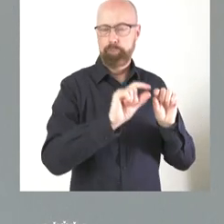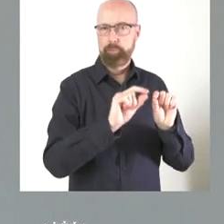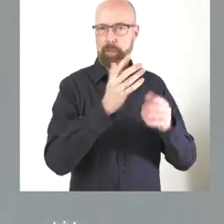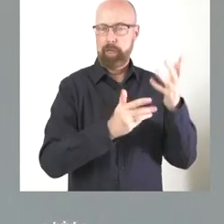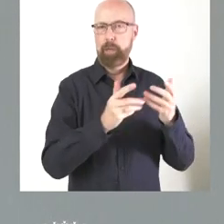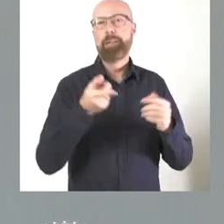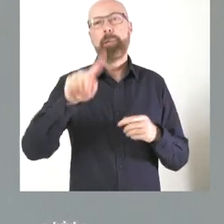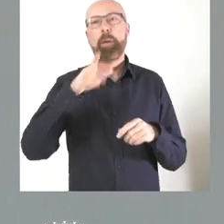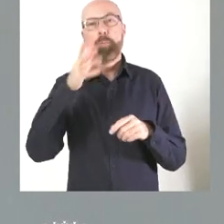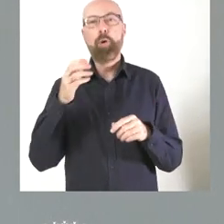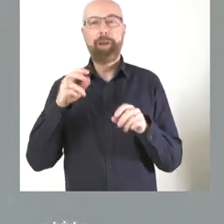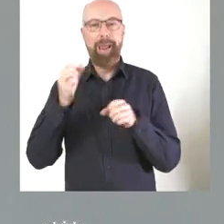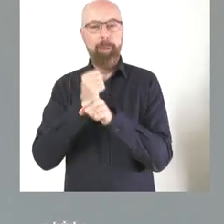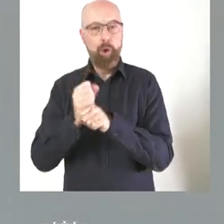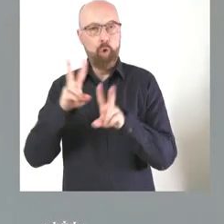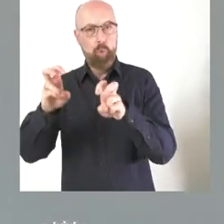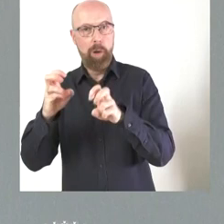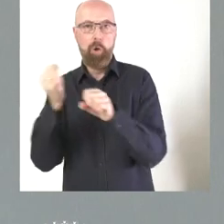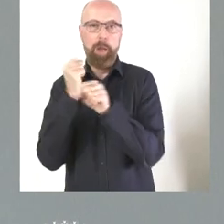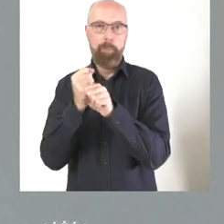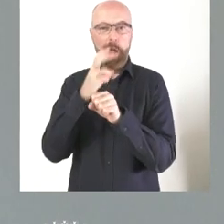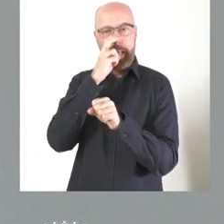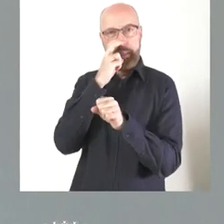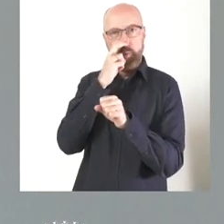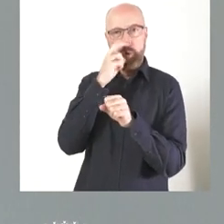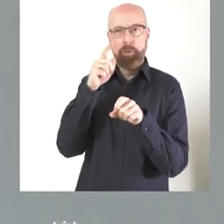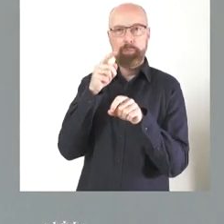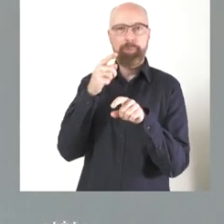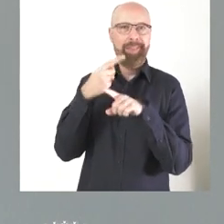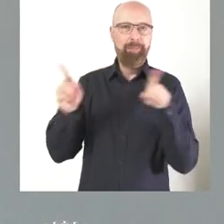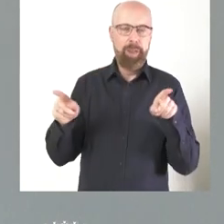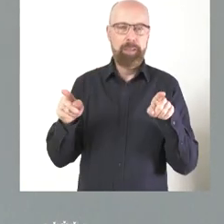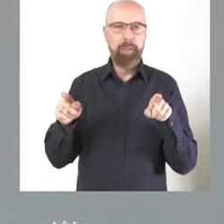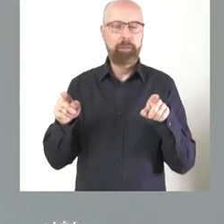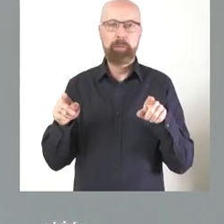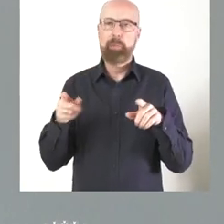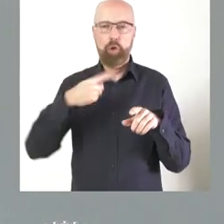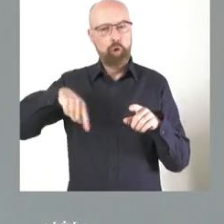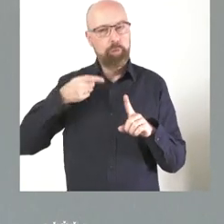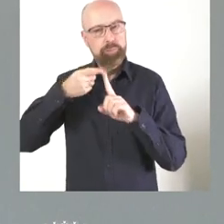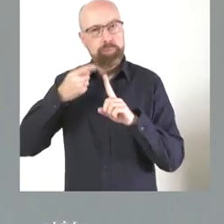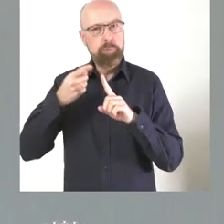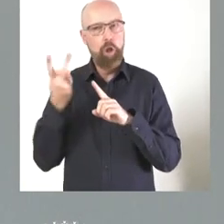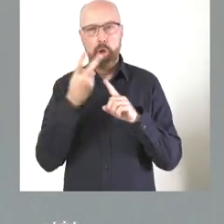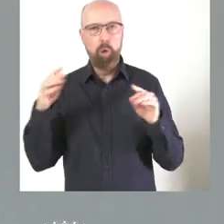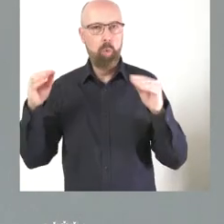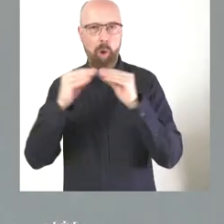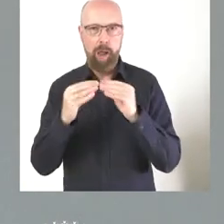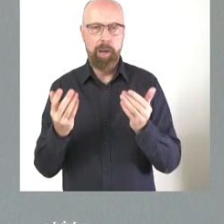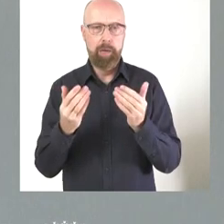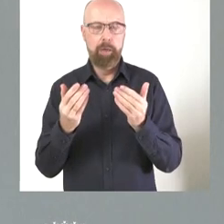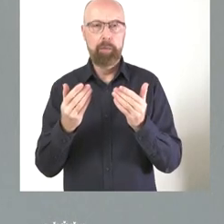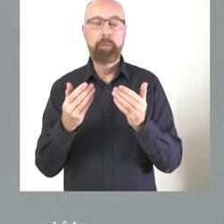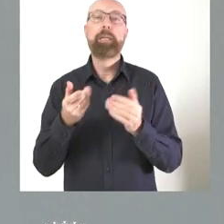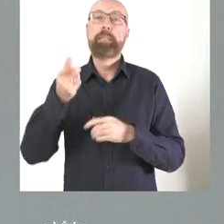los antiguos empleos cuando es lo que decimos que se trata igual a todos independientemente de cuando se creó ese puesto de trabajo Y por último porque se perjudica en la decisión